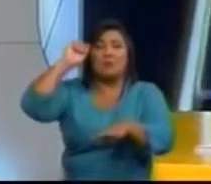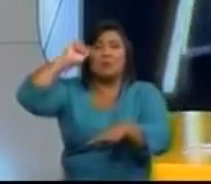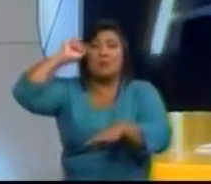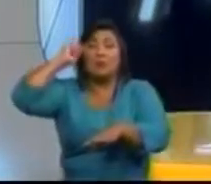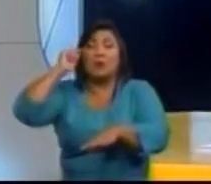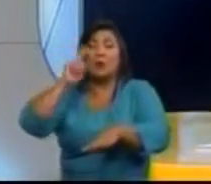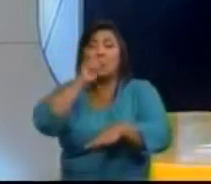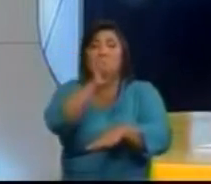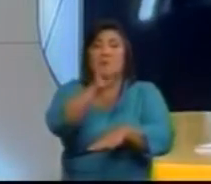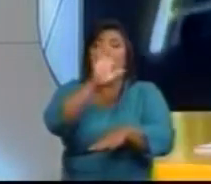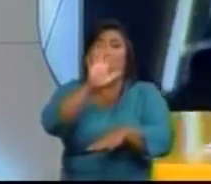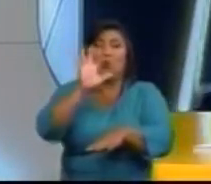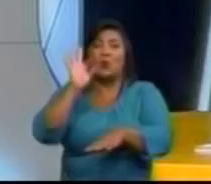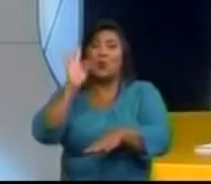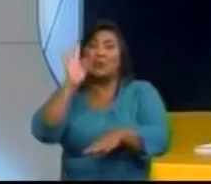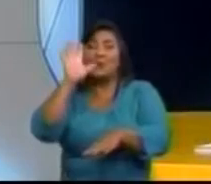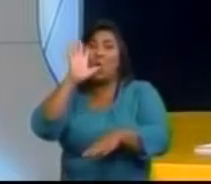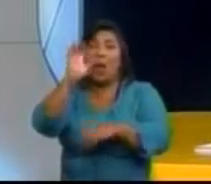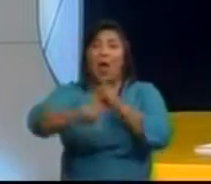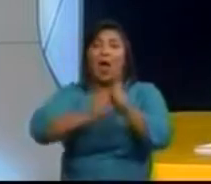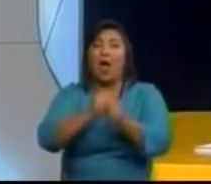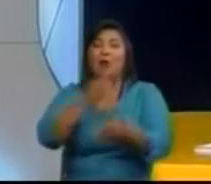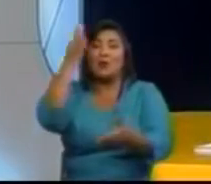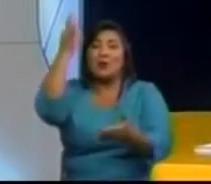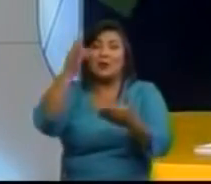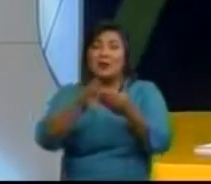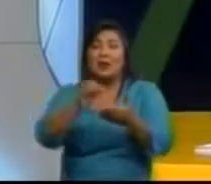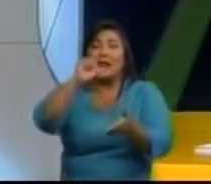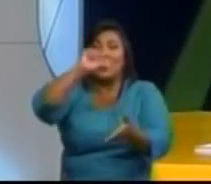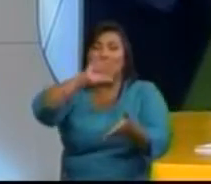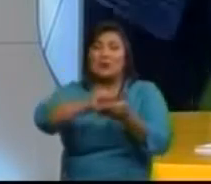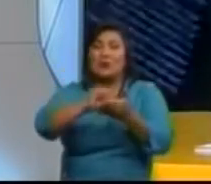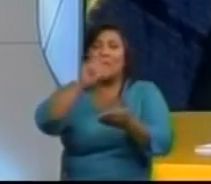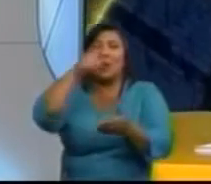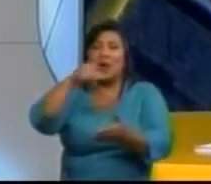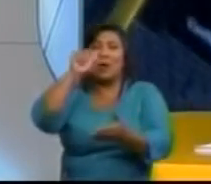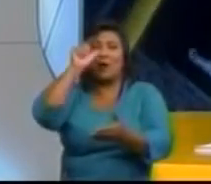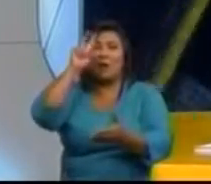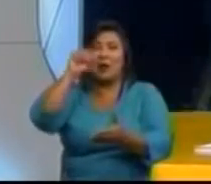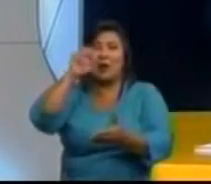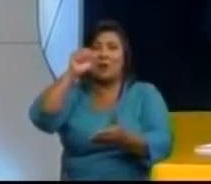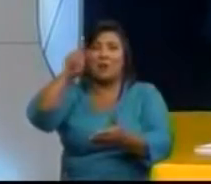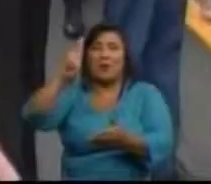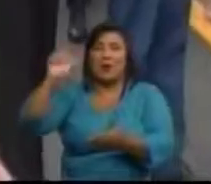los 195 años de cantonización de la ciudad de Las Palmeras.